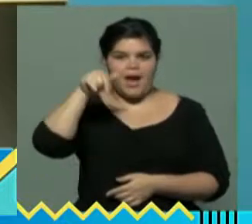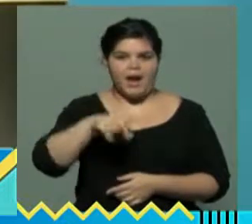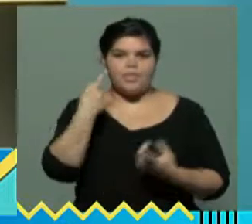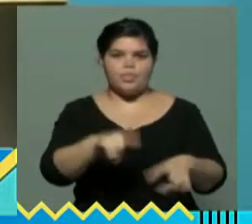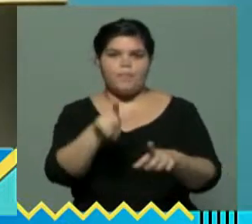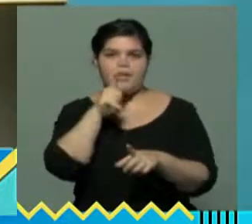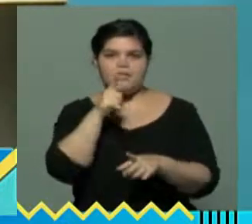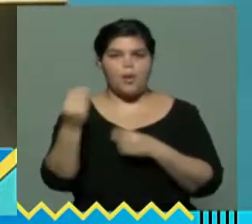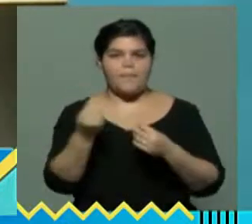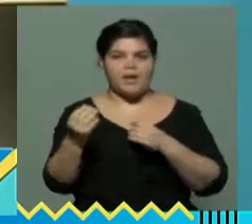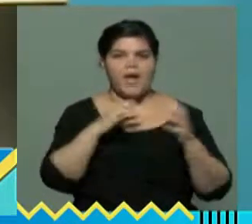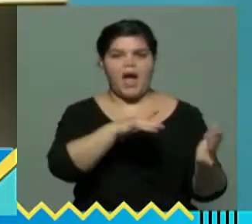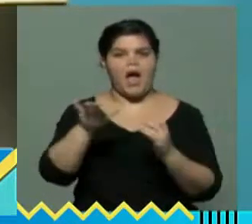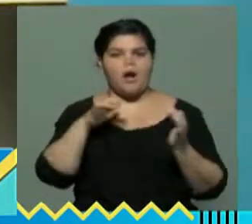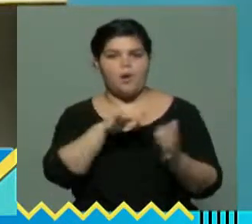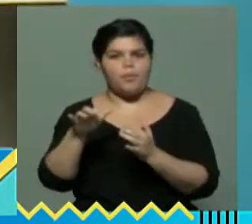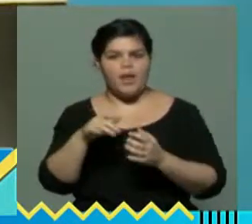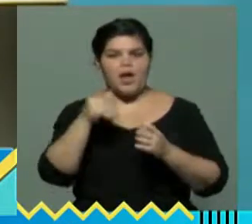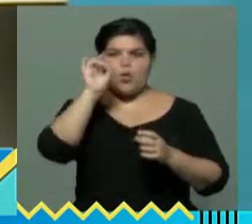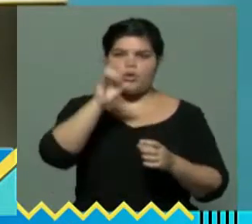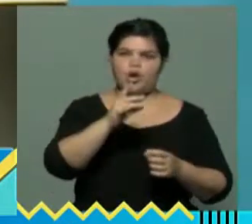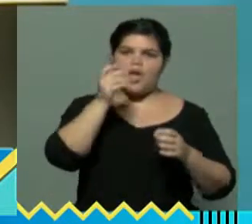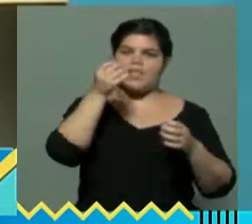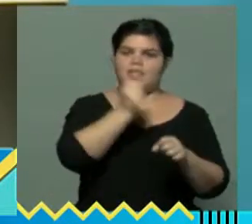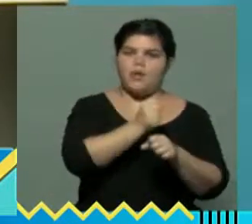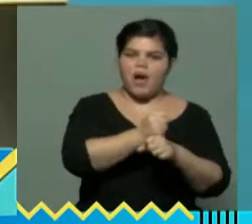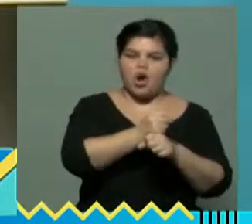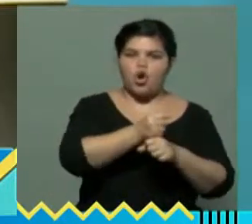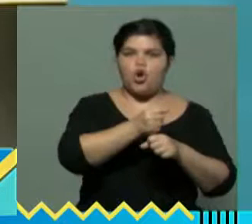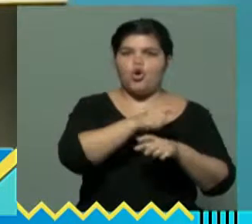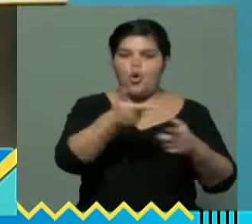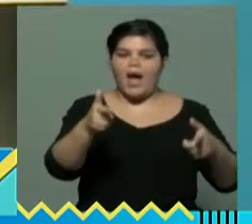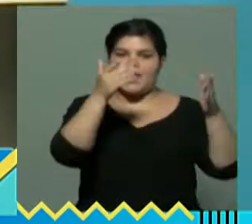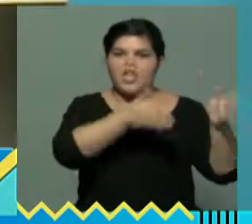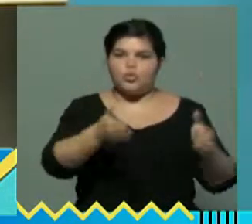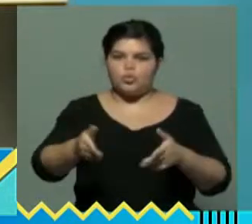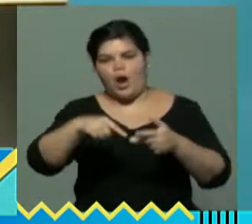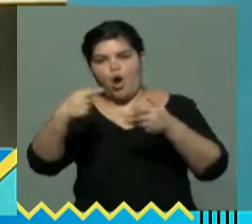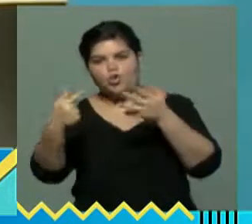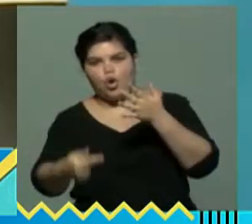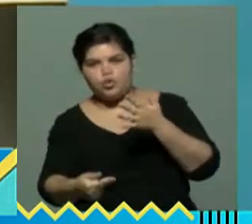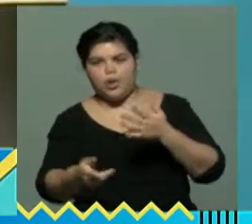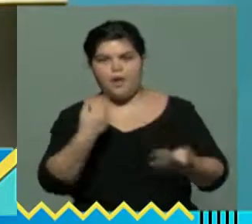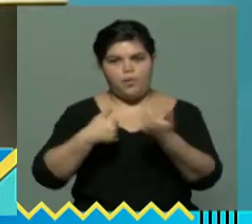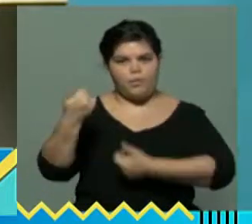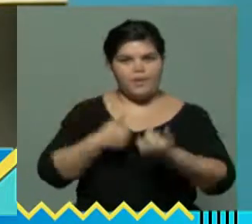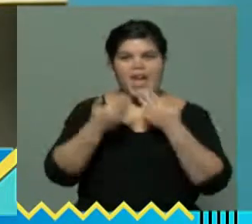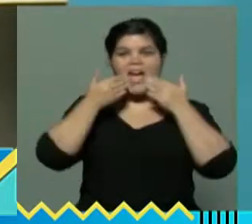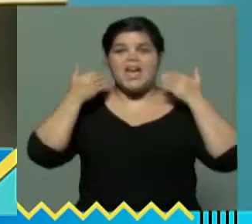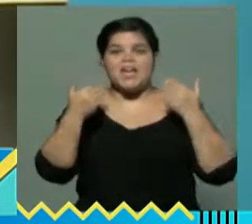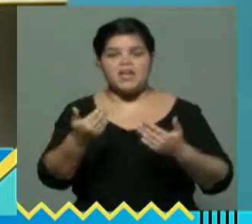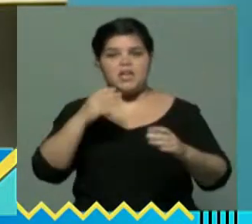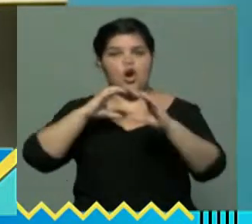Parecidos para que podamos hablar no solo del desempleo estructural, el desempleo friccional, como bien usted lo mencionó. Gracias por esta comunicación